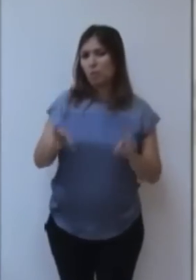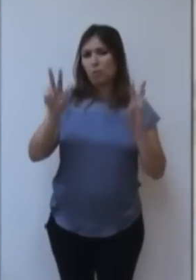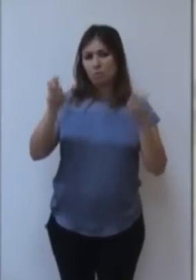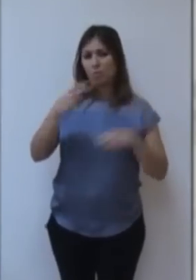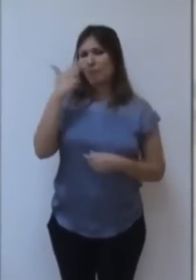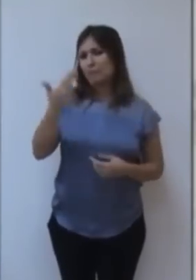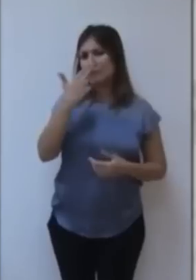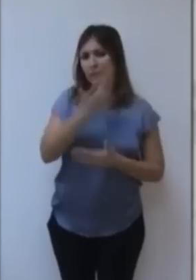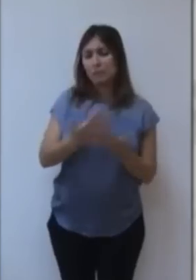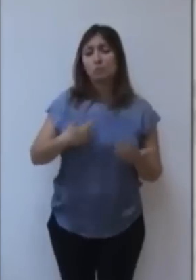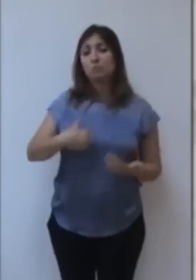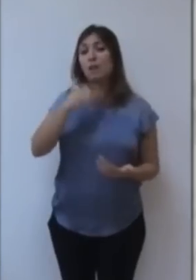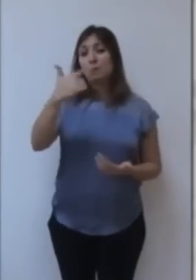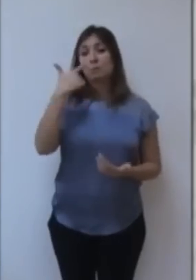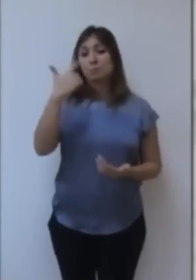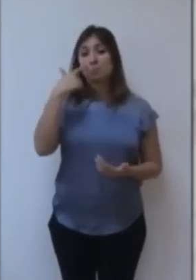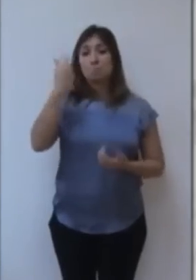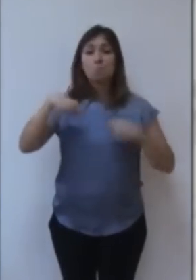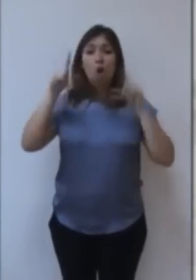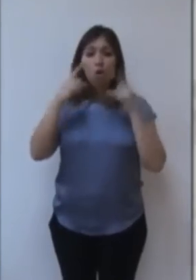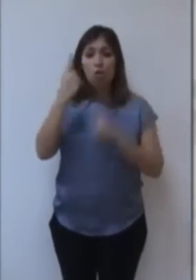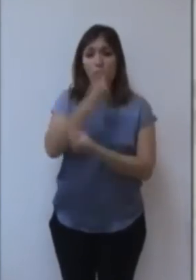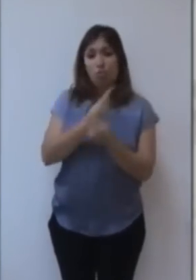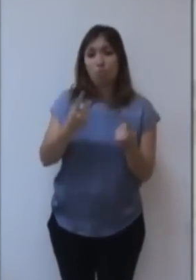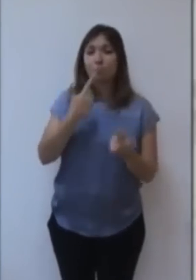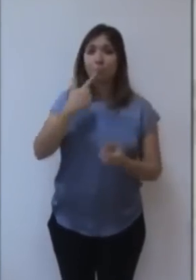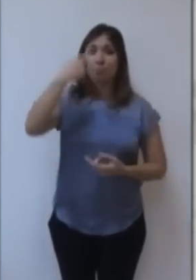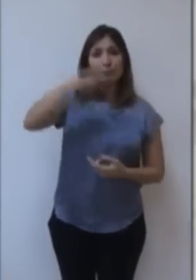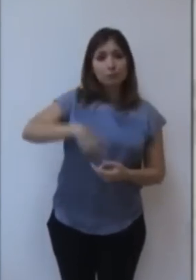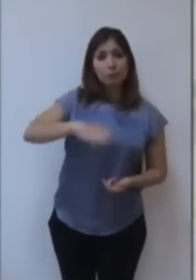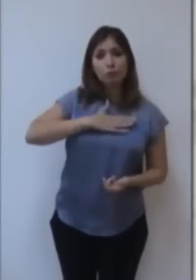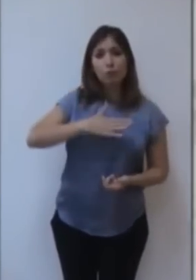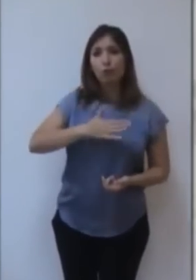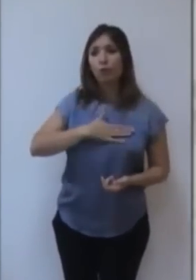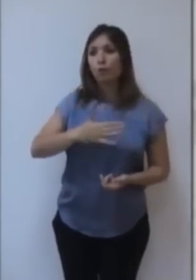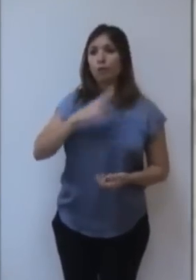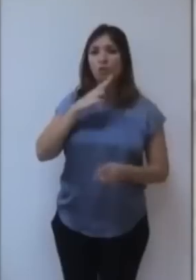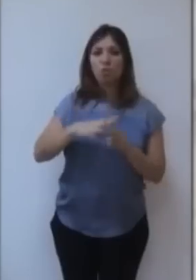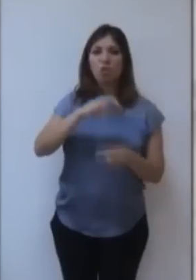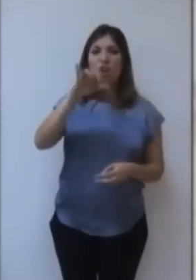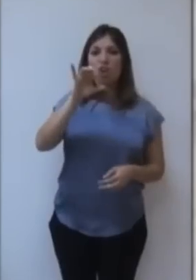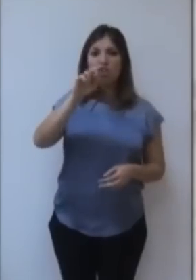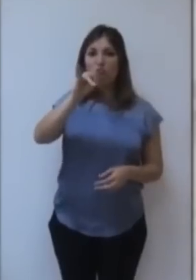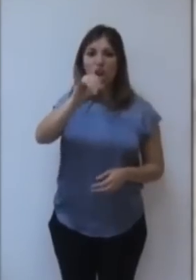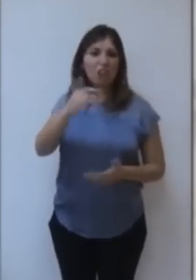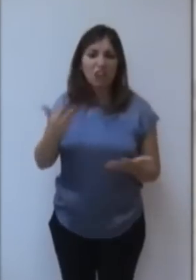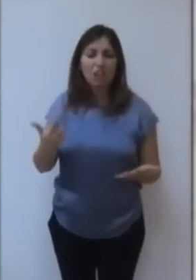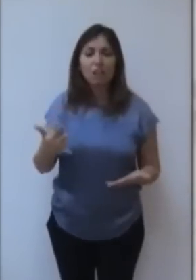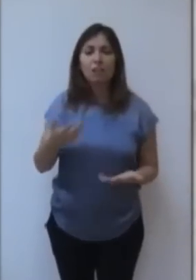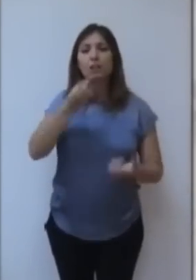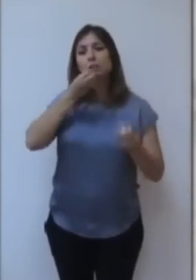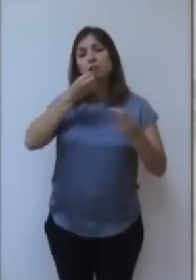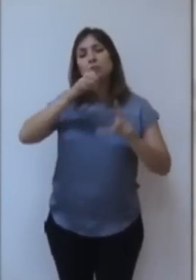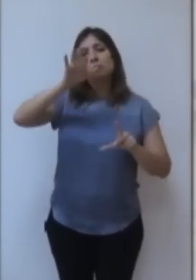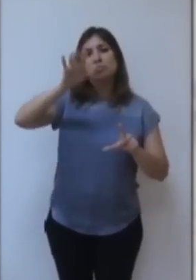interesantes. Yo he estado siguiendo hace tiempo algún blog que hay en el cual hay una persona, un crío, no sé si se llama Jordi, no me acuerdo cómo tal, que va